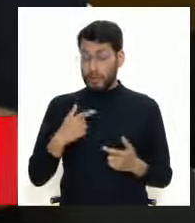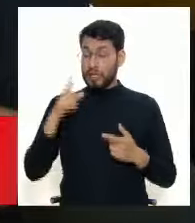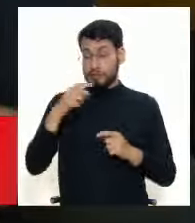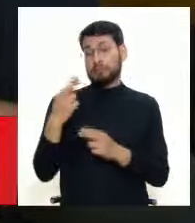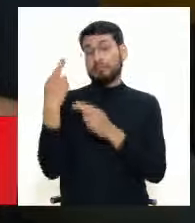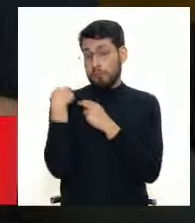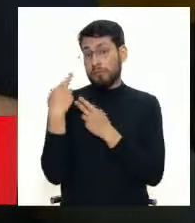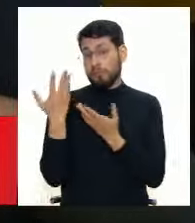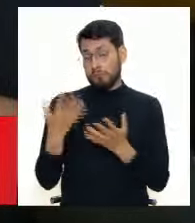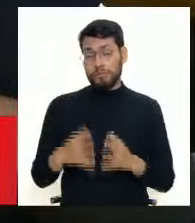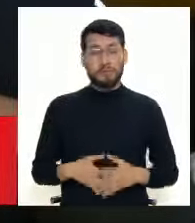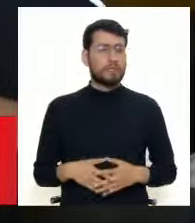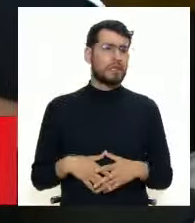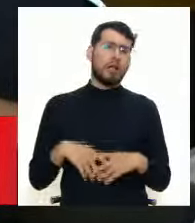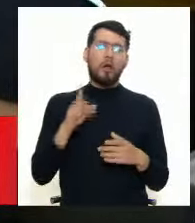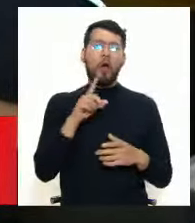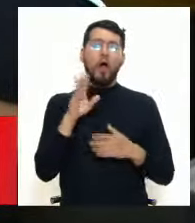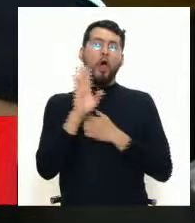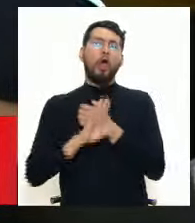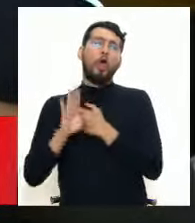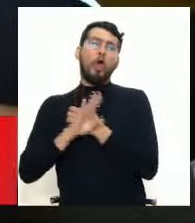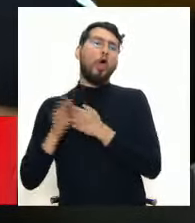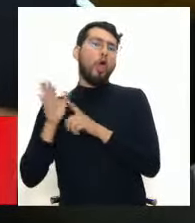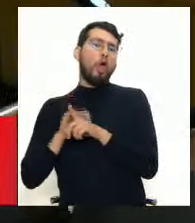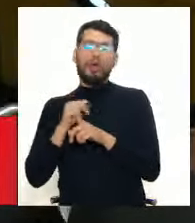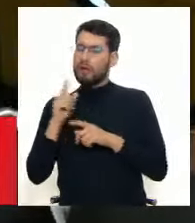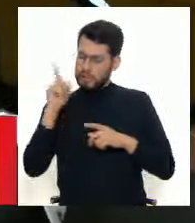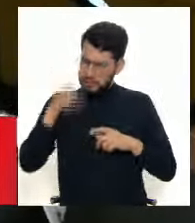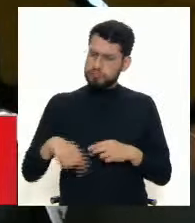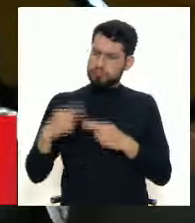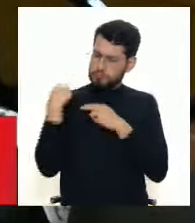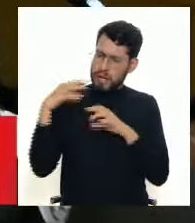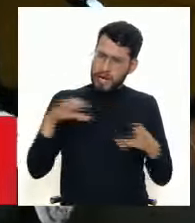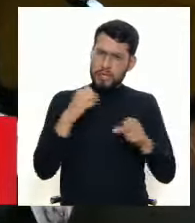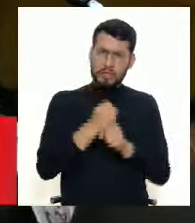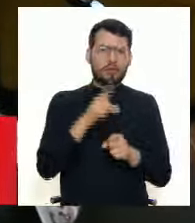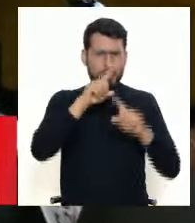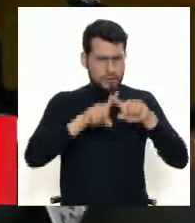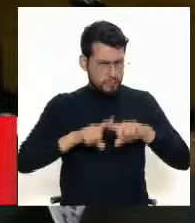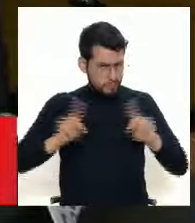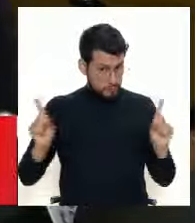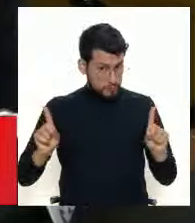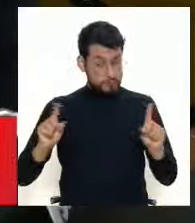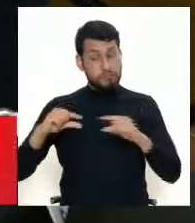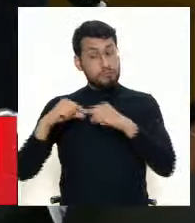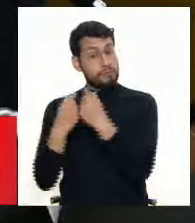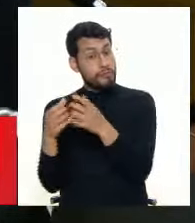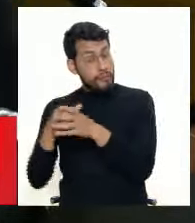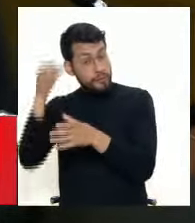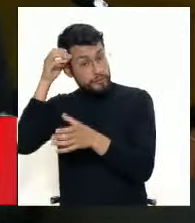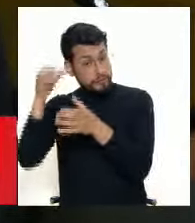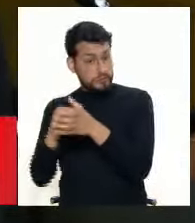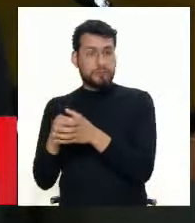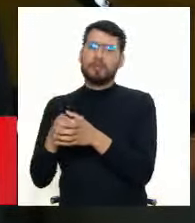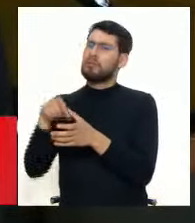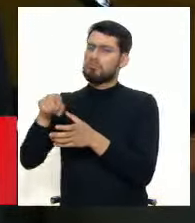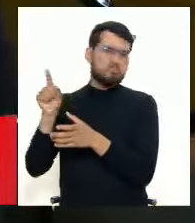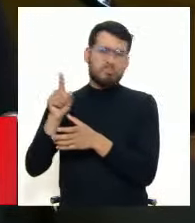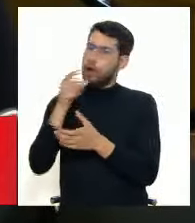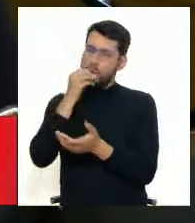asuman no blinden y hagan su trabajo. Hay que diferenciar. Hay un grupo de congresistas que no dan la